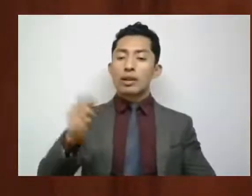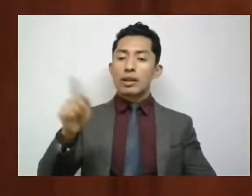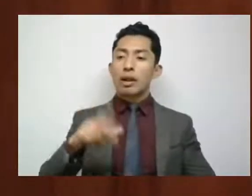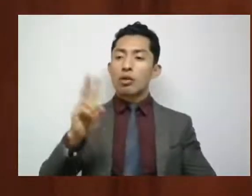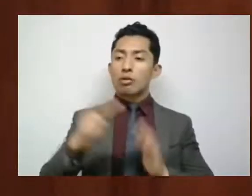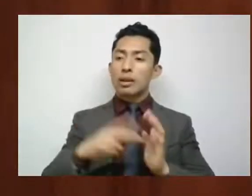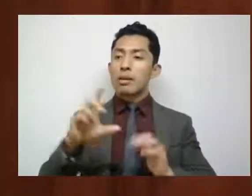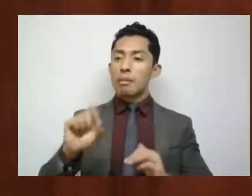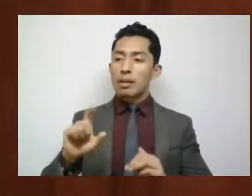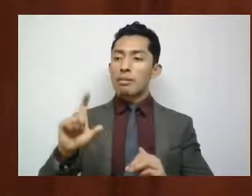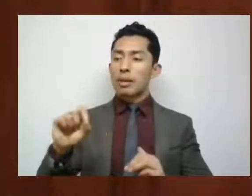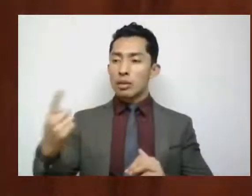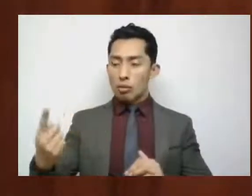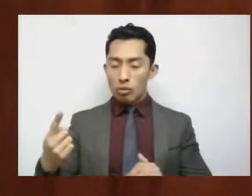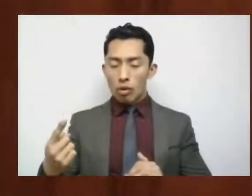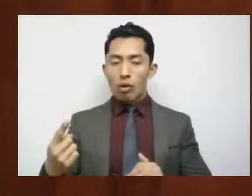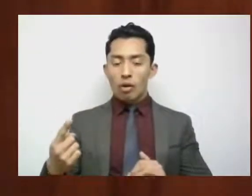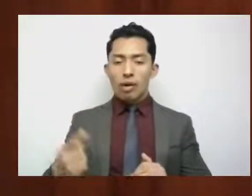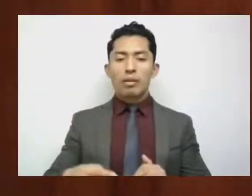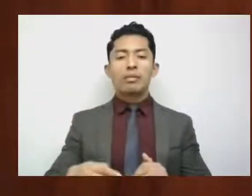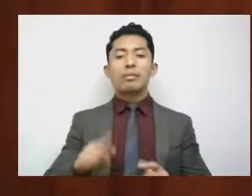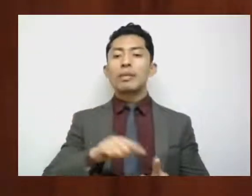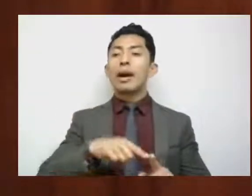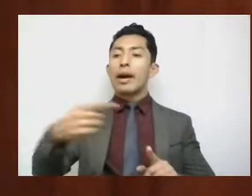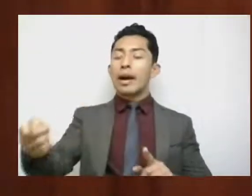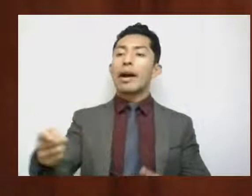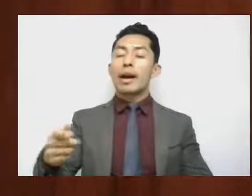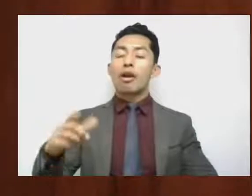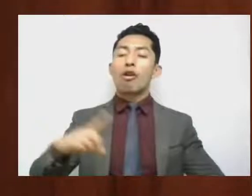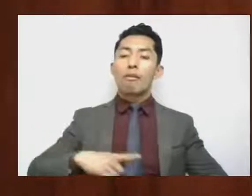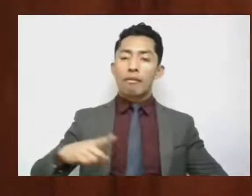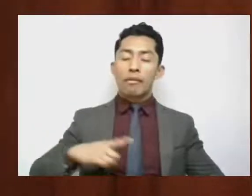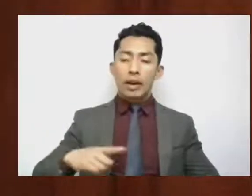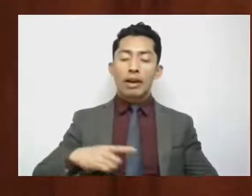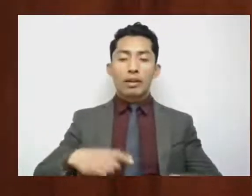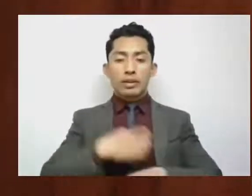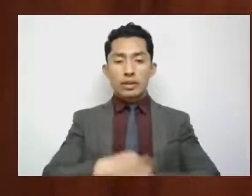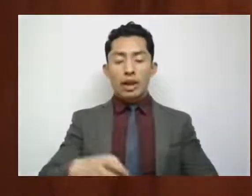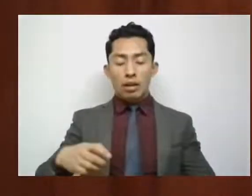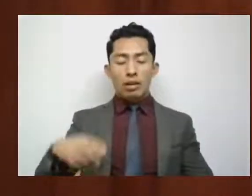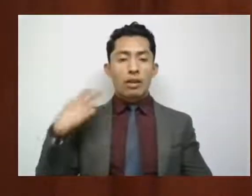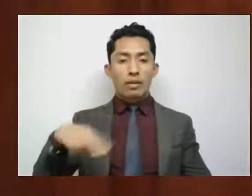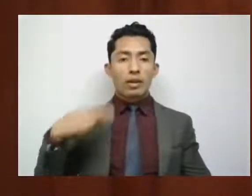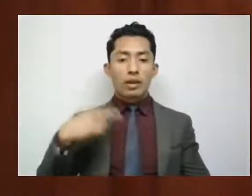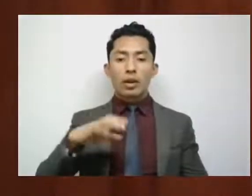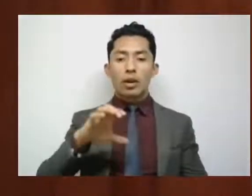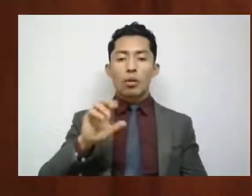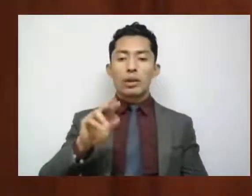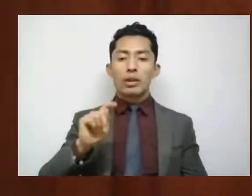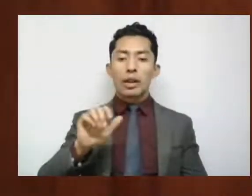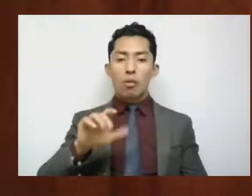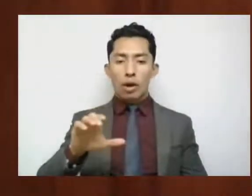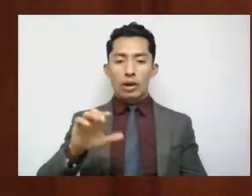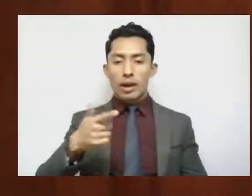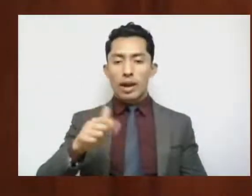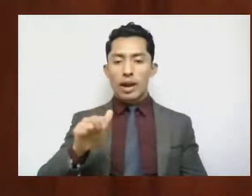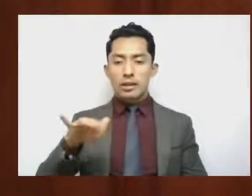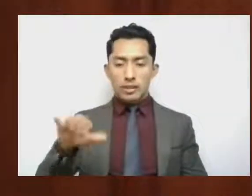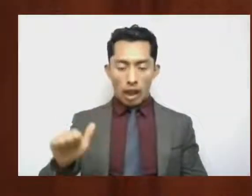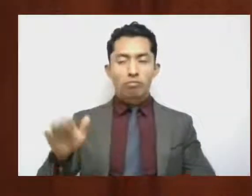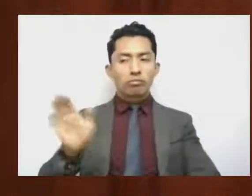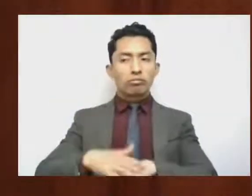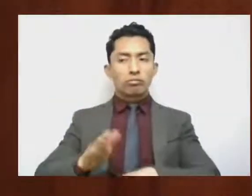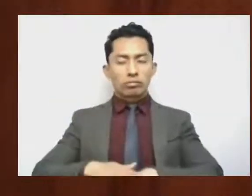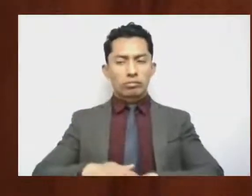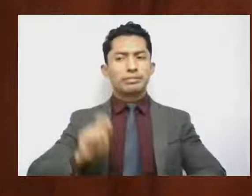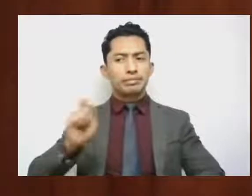146/2021 dirigida al gobernador del Estado de Veracruz, Cuitláhuac García. Determinó que se